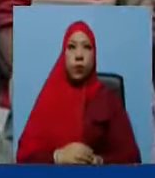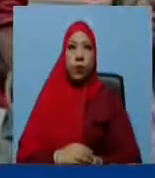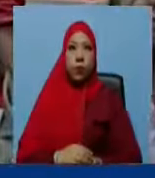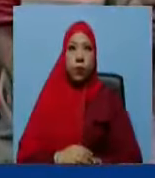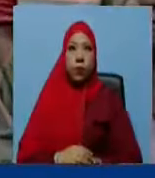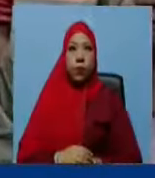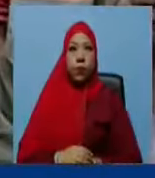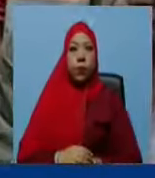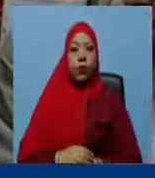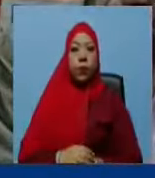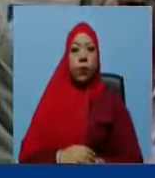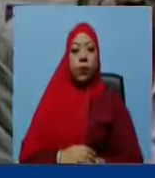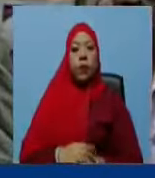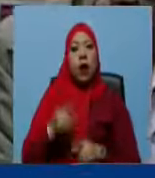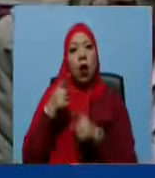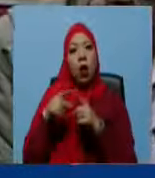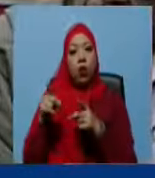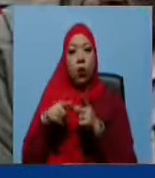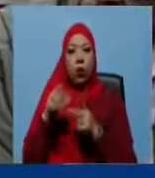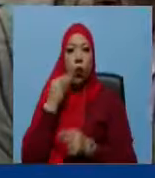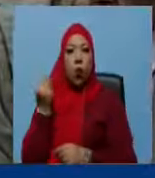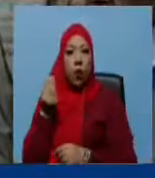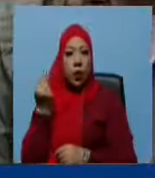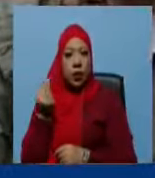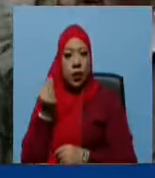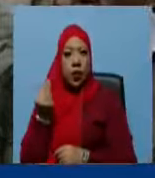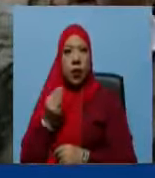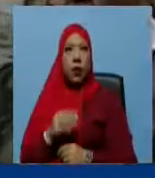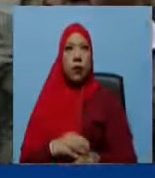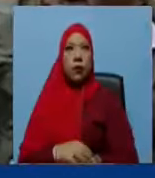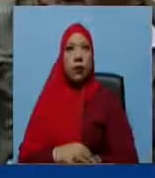allá veo a Rander, a Joan, Mervin,